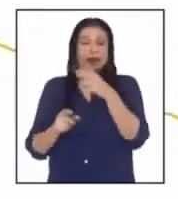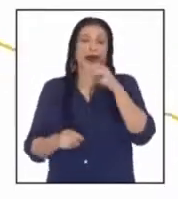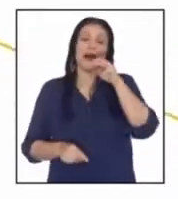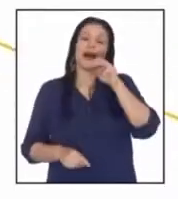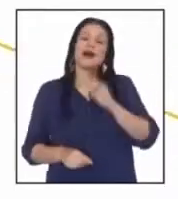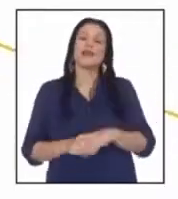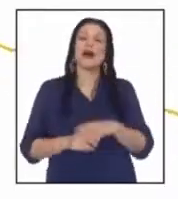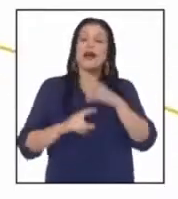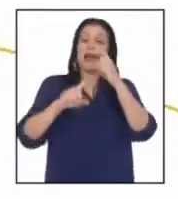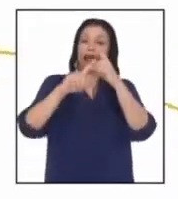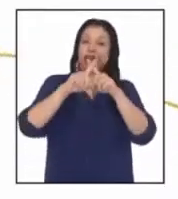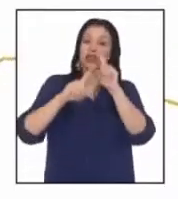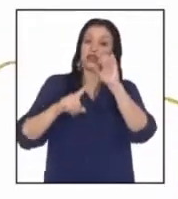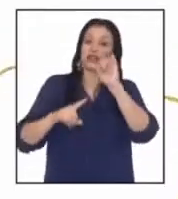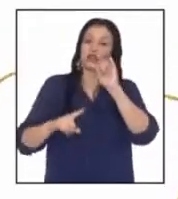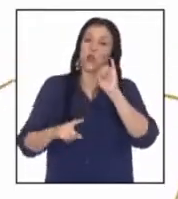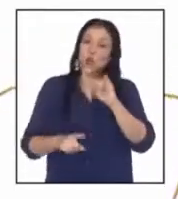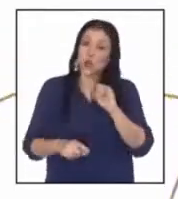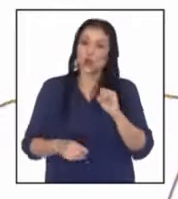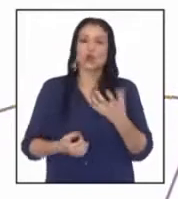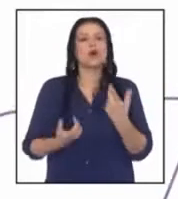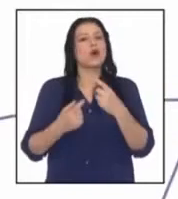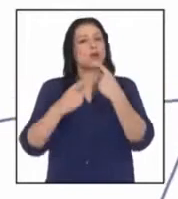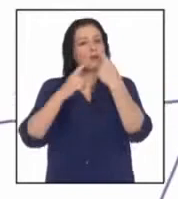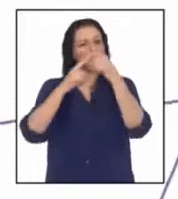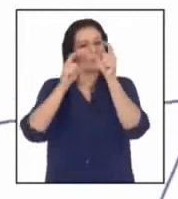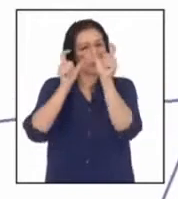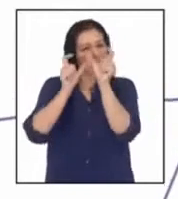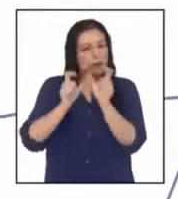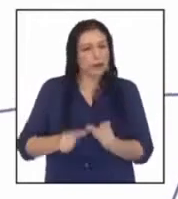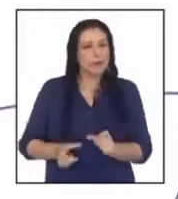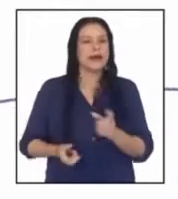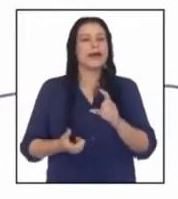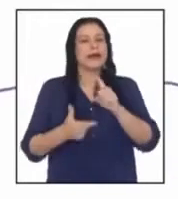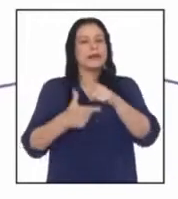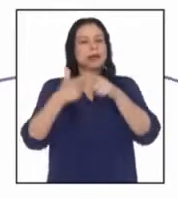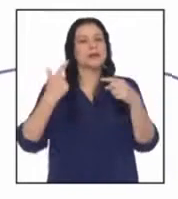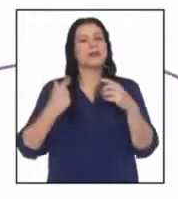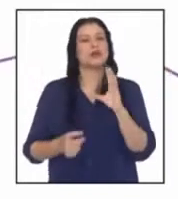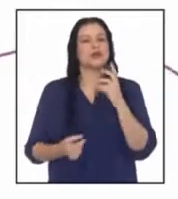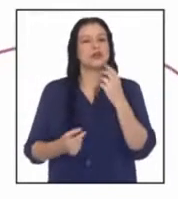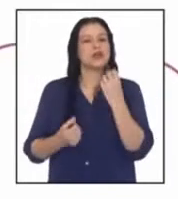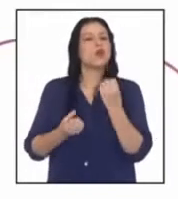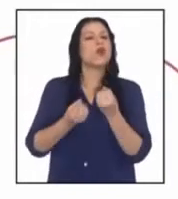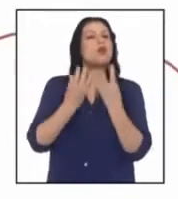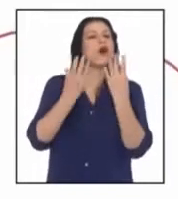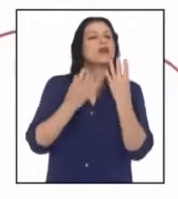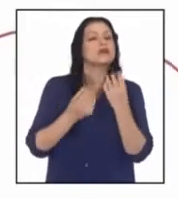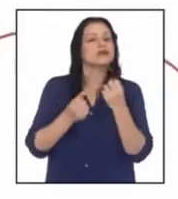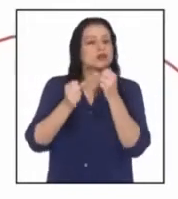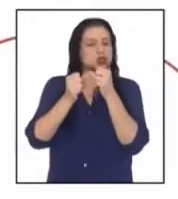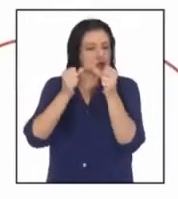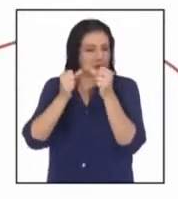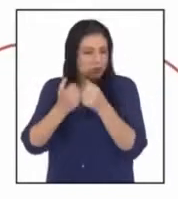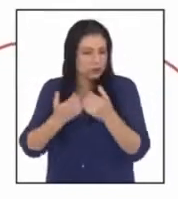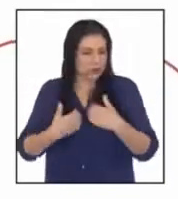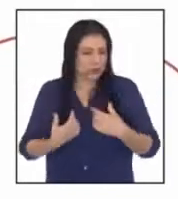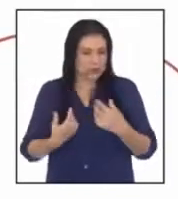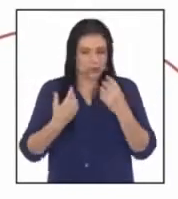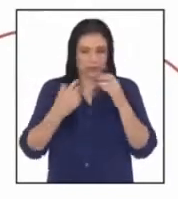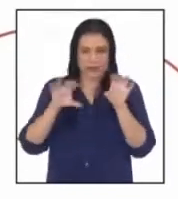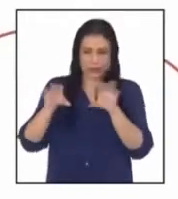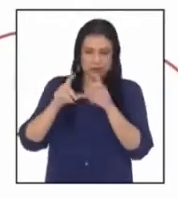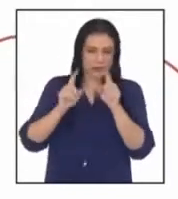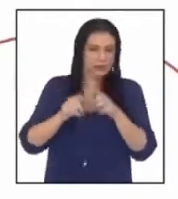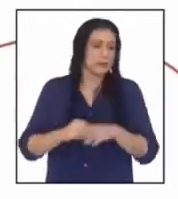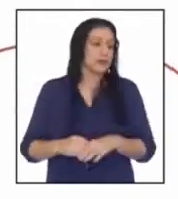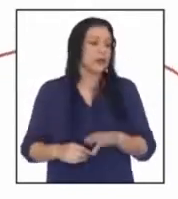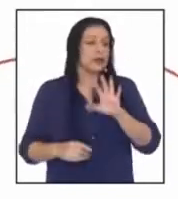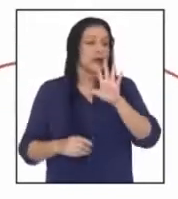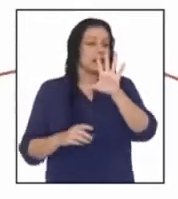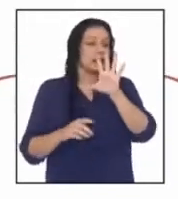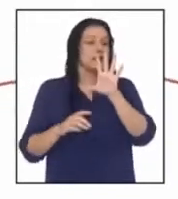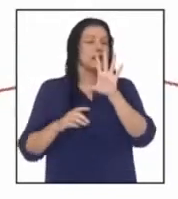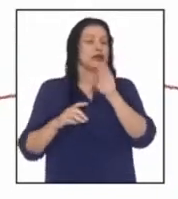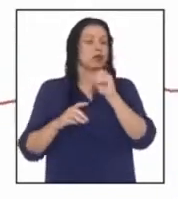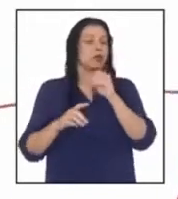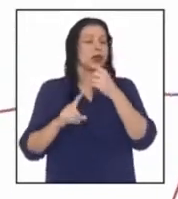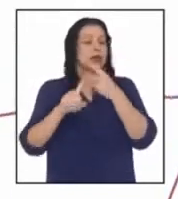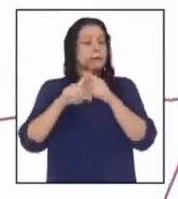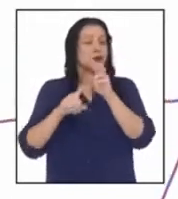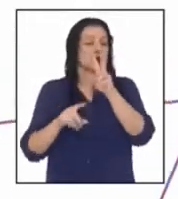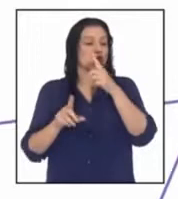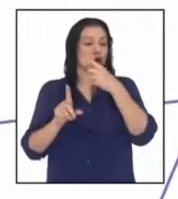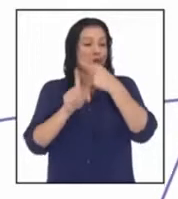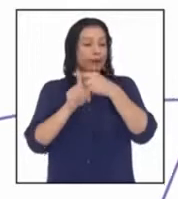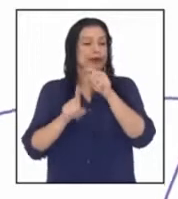de clase con su frecuencia absoluta, todo ello dividido entre el total de datos. De esta forma realizamos 50 por 2